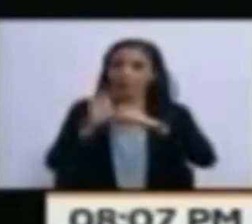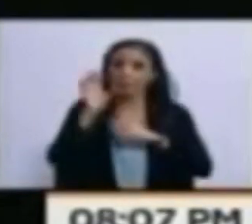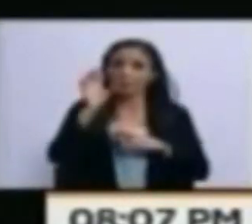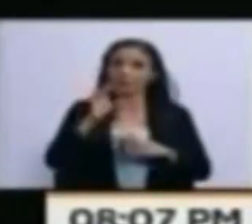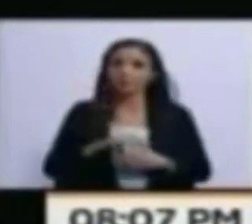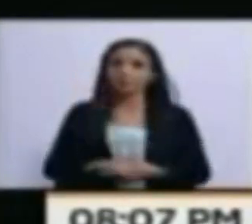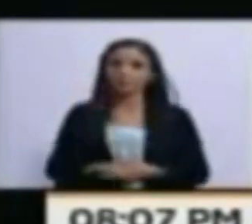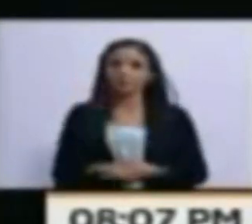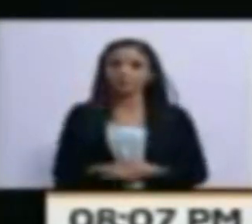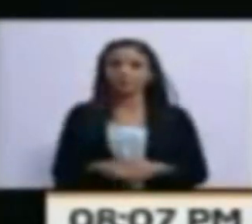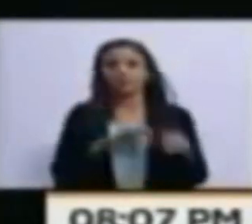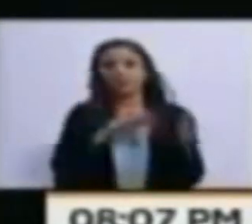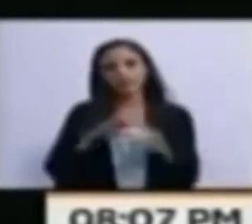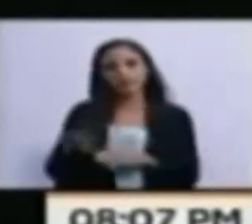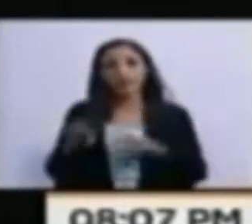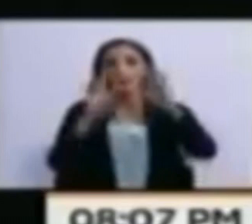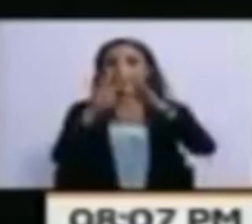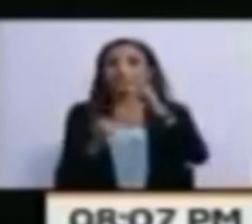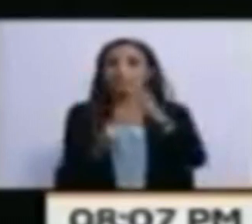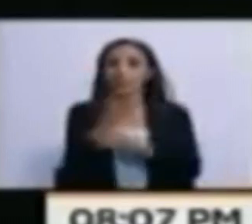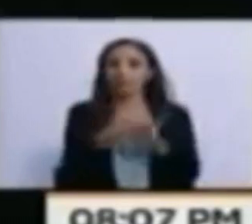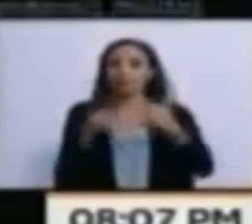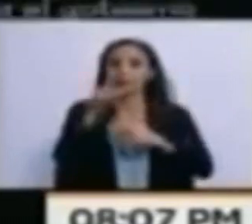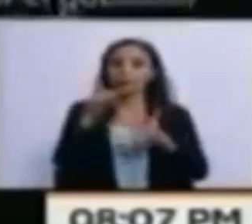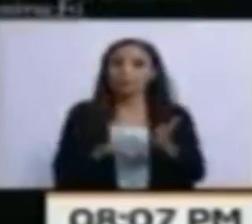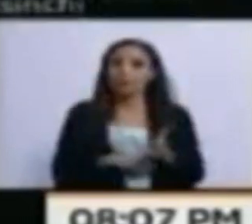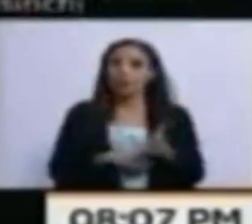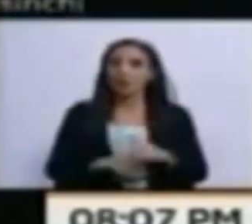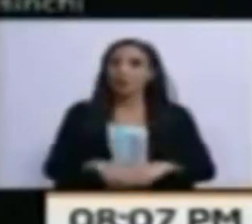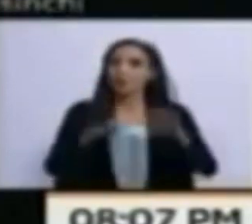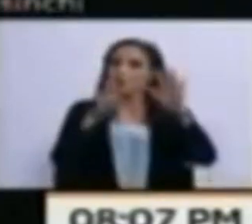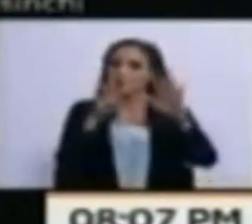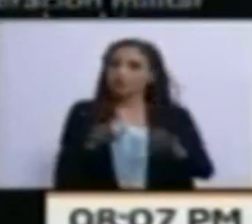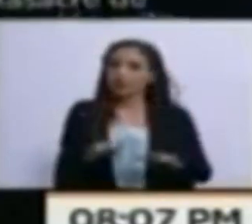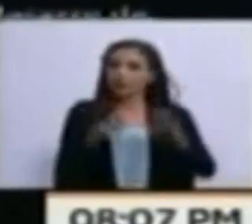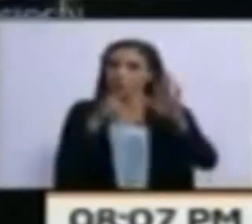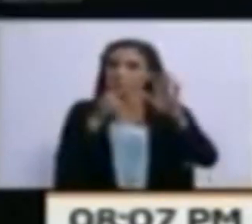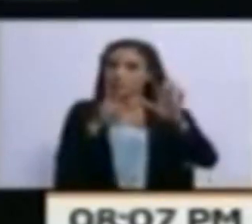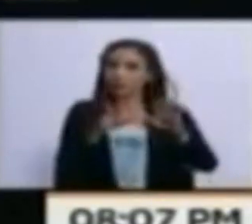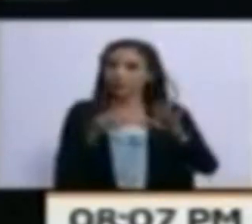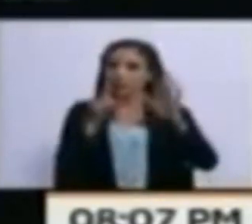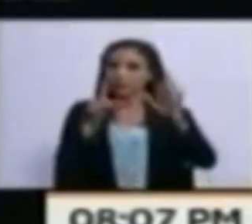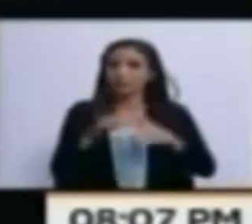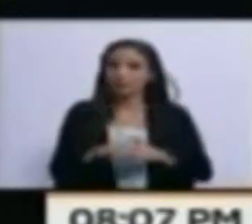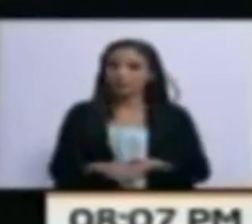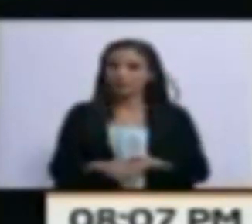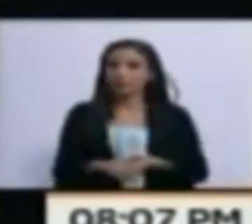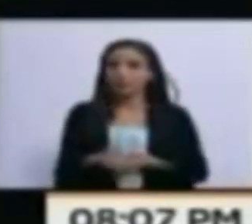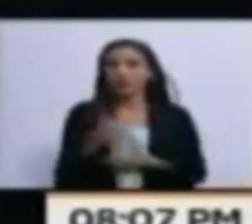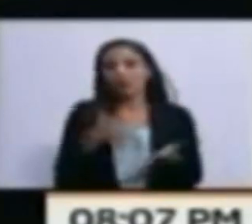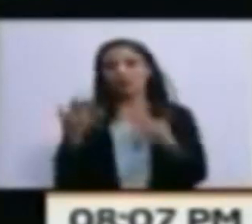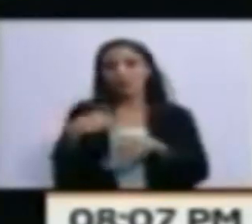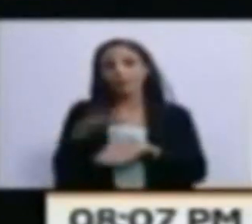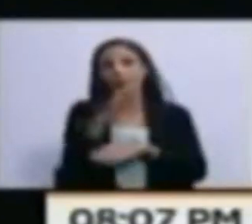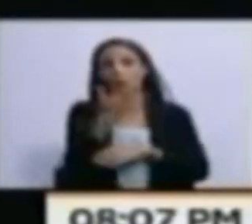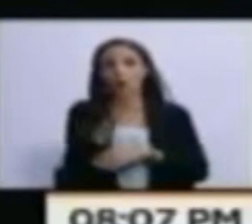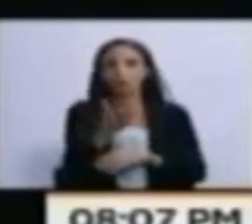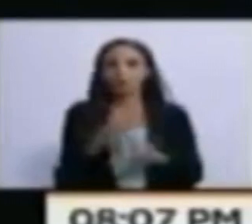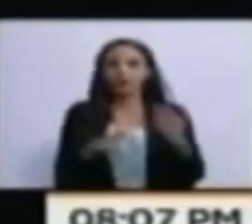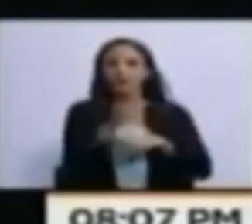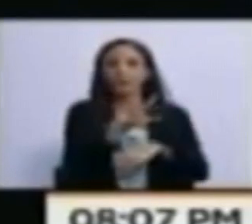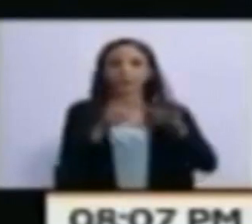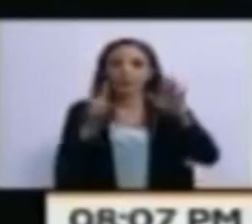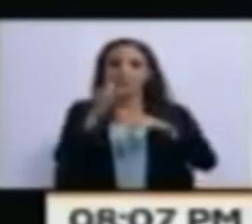9 de mayo de 1986 8 de mayo perdón hace 32 años ocurrió la masacre de